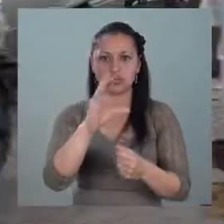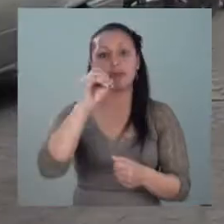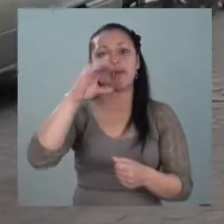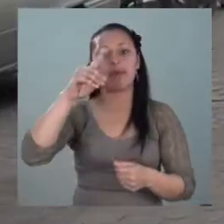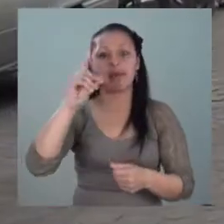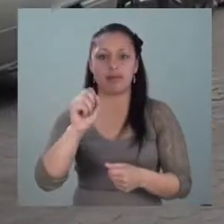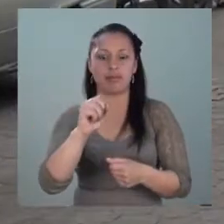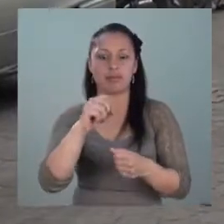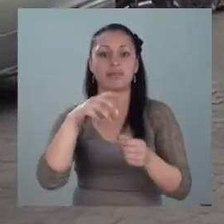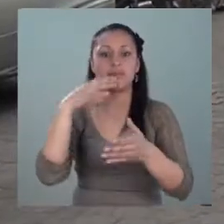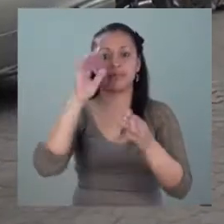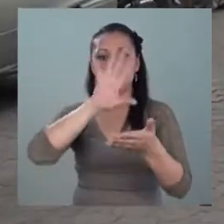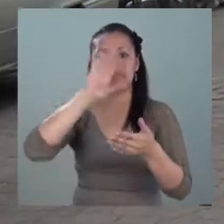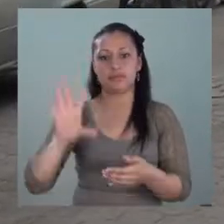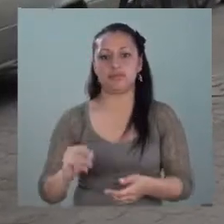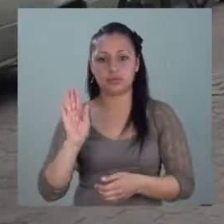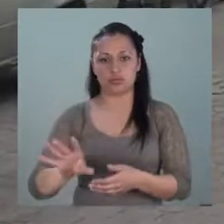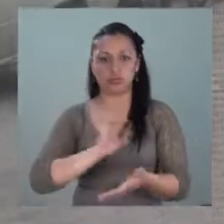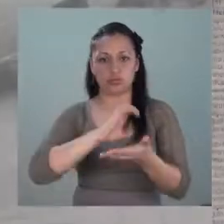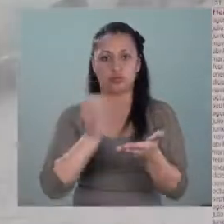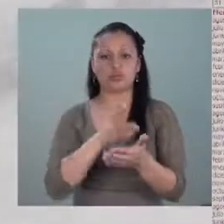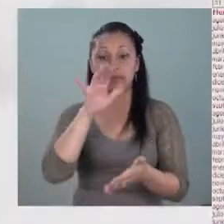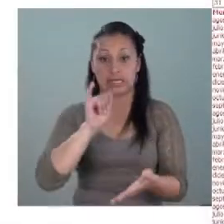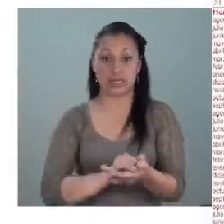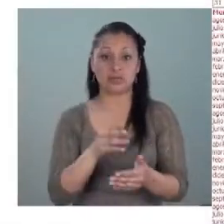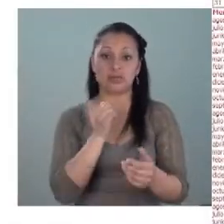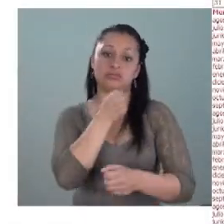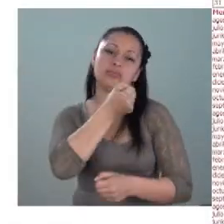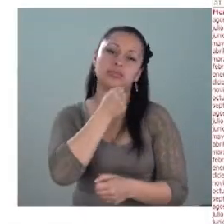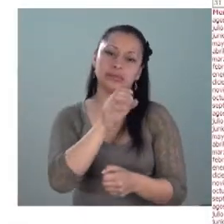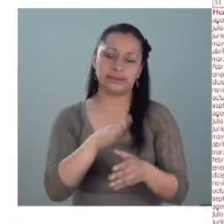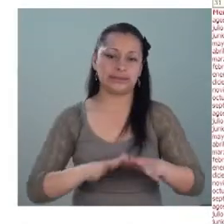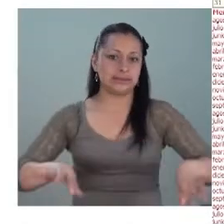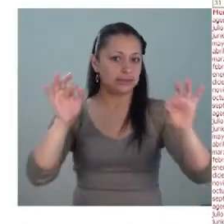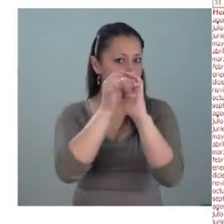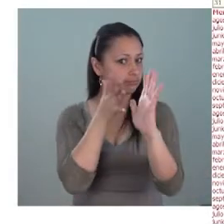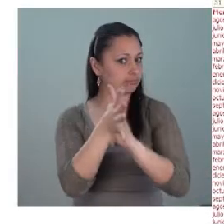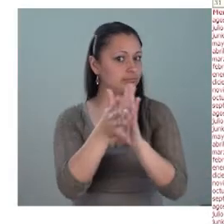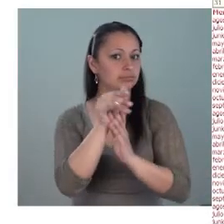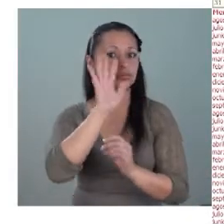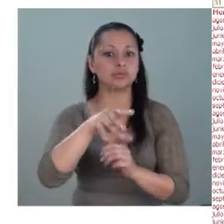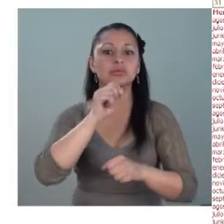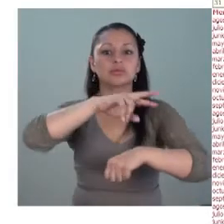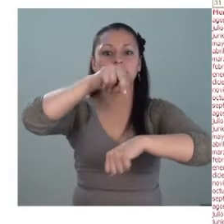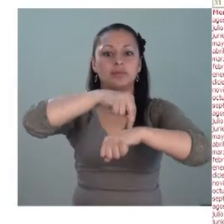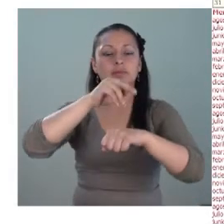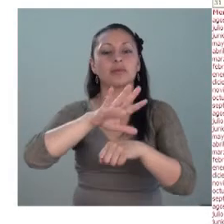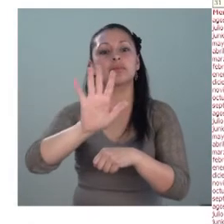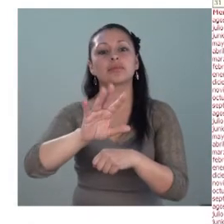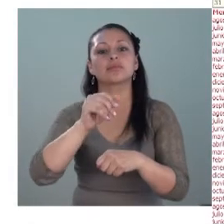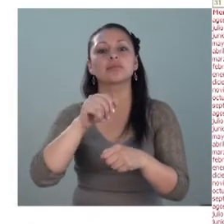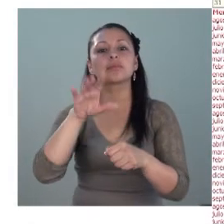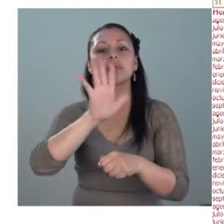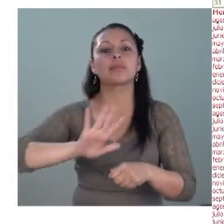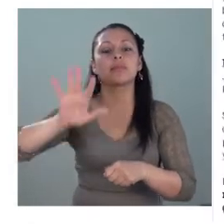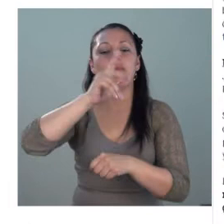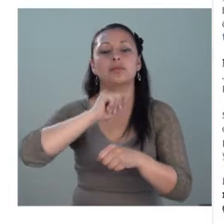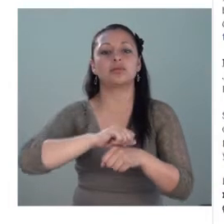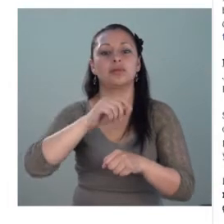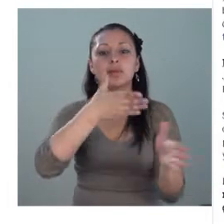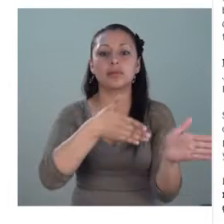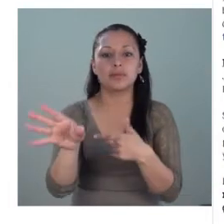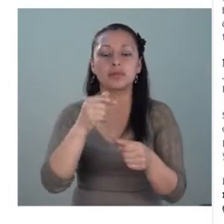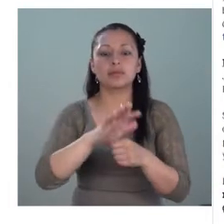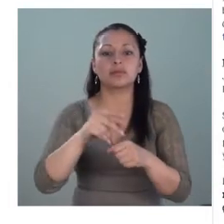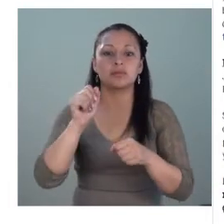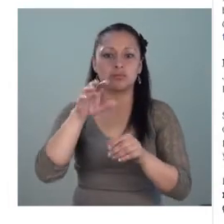sesión del OCAD Pacífico realizada en Tumaco. Esta noticia se da en el marco del más reciente informe presentado por el Departamento Nacional de Planeación y